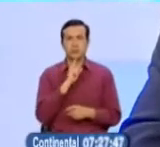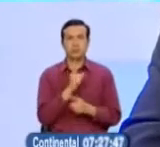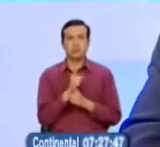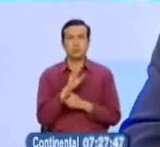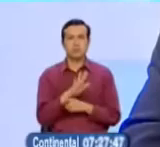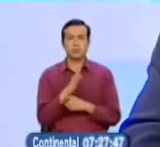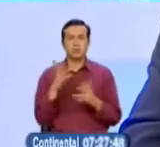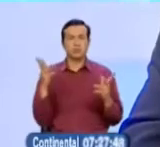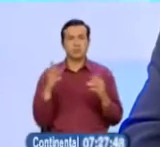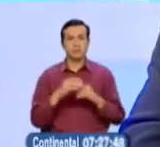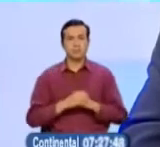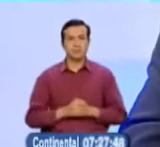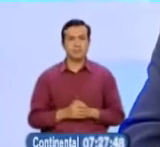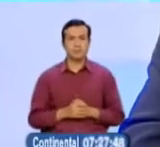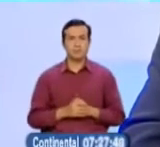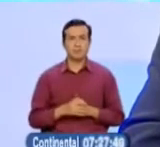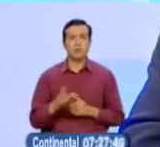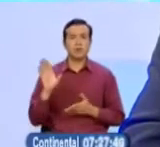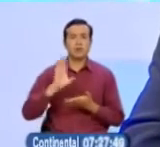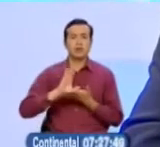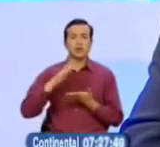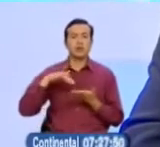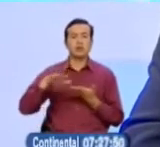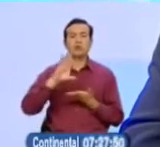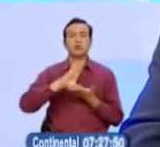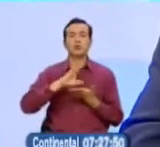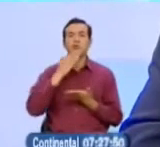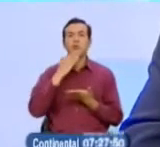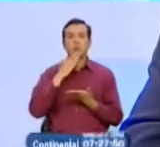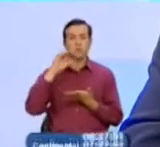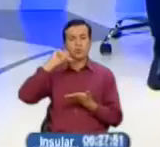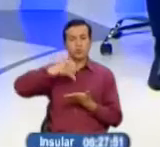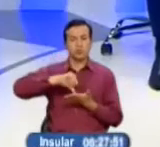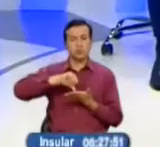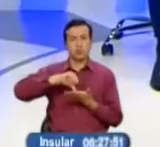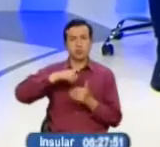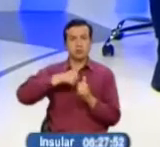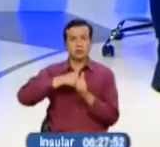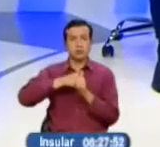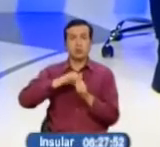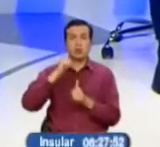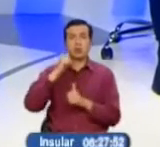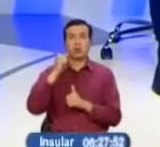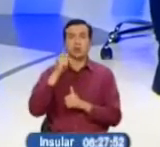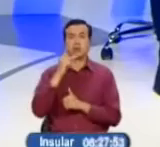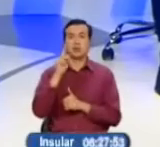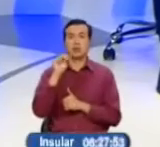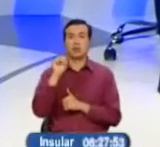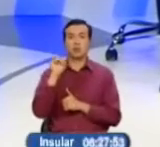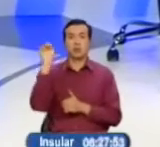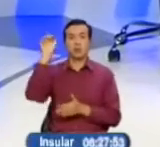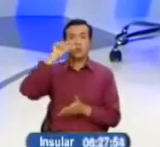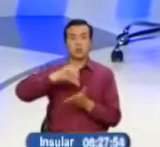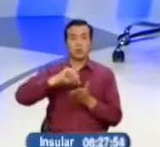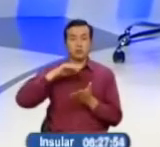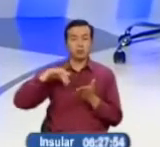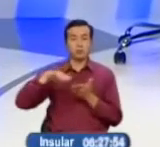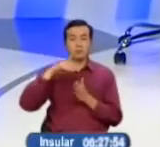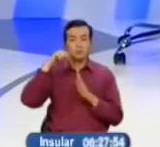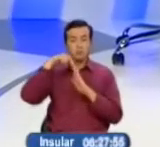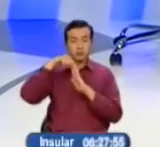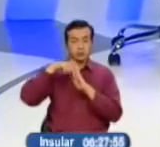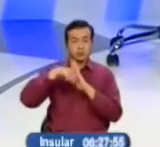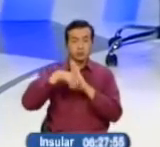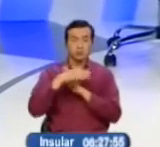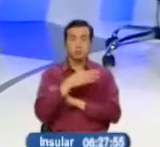cuanto a su magnitud, ¿no? Pero su epicentro estaba cerca de la ciudad, digamos alrededor de 10 kilómetros de la ciudad y la profundidad